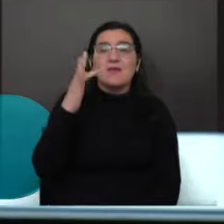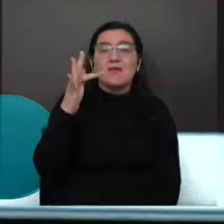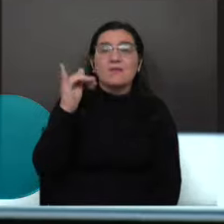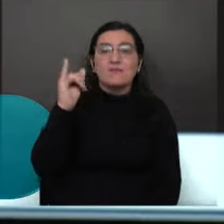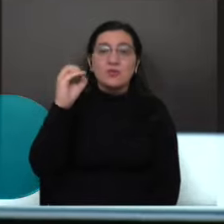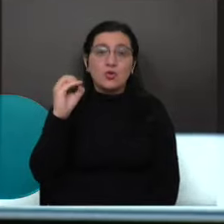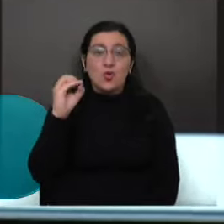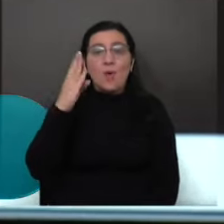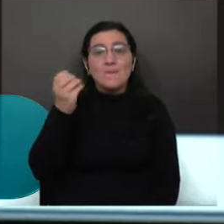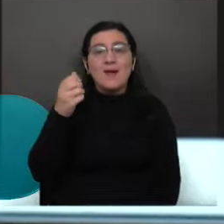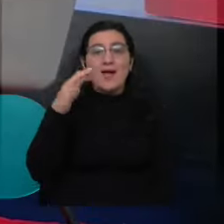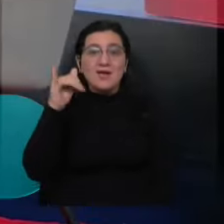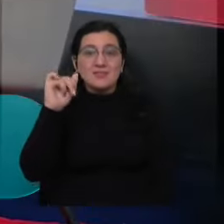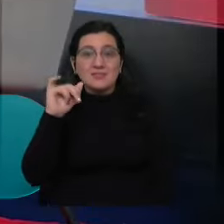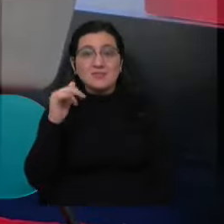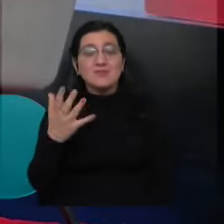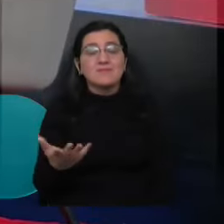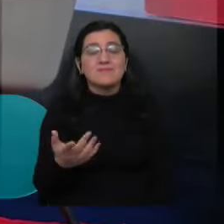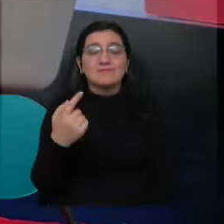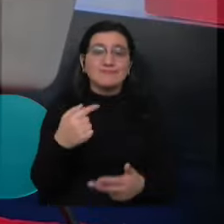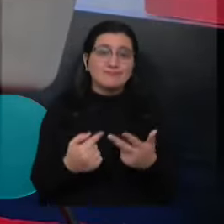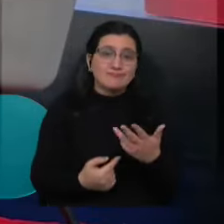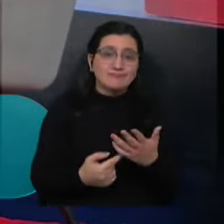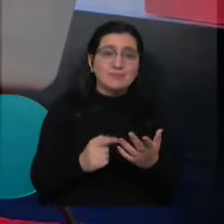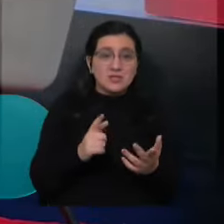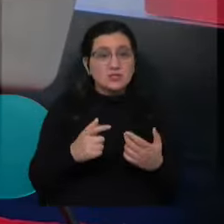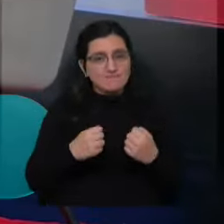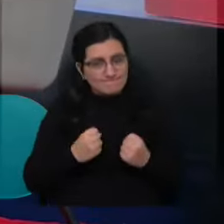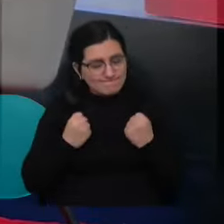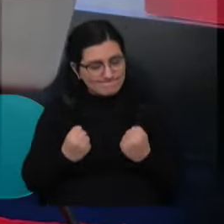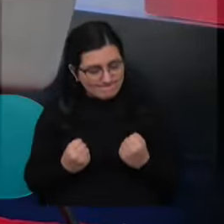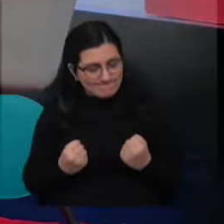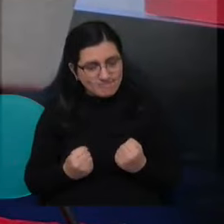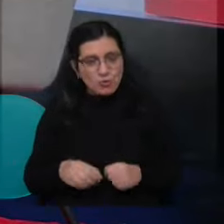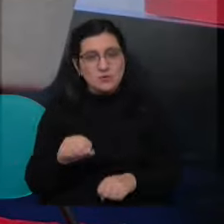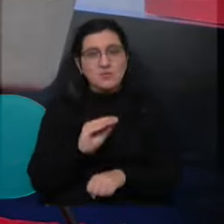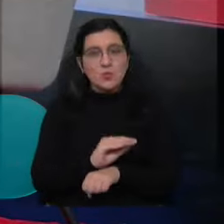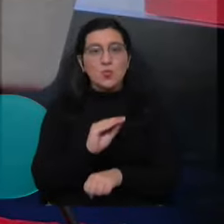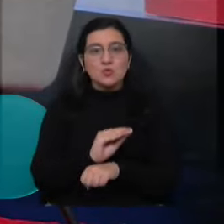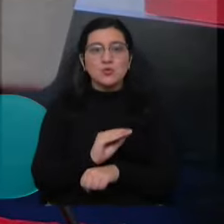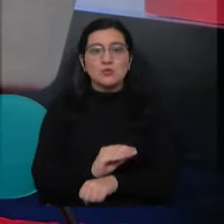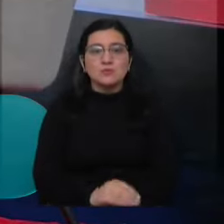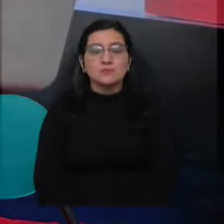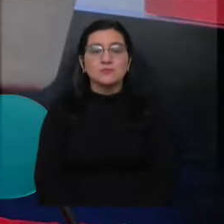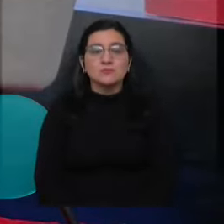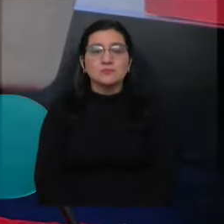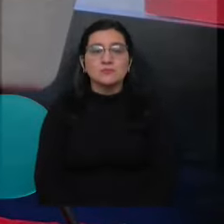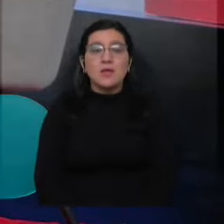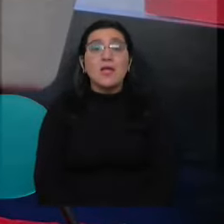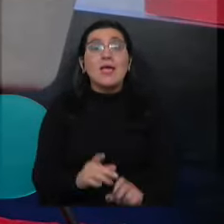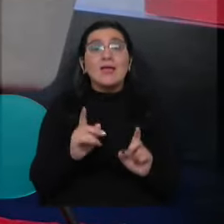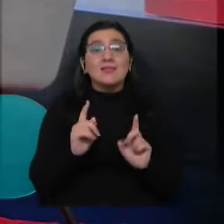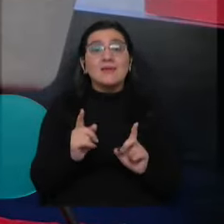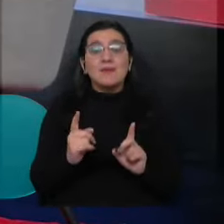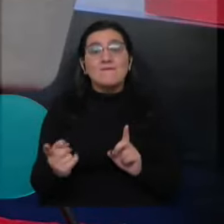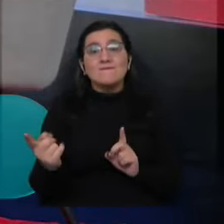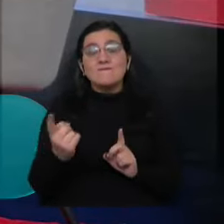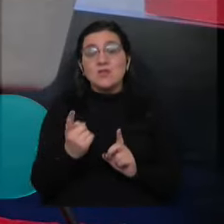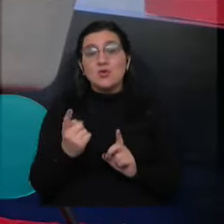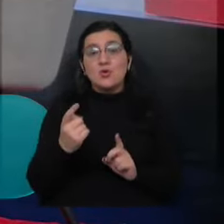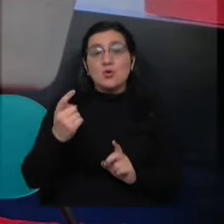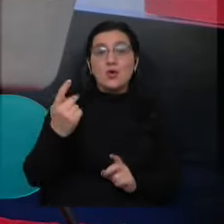quienes como que se pusieron eh la mochila de ese de ese curso aparte de que vin una una genia